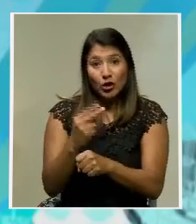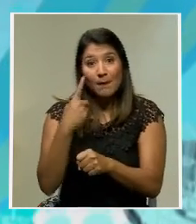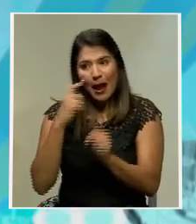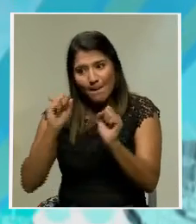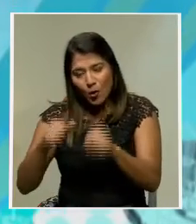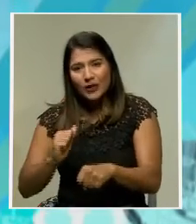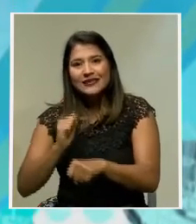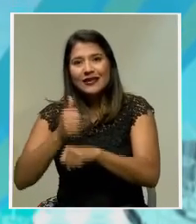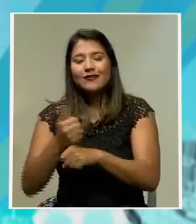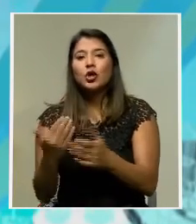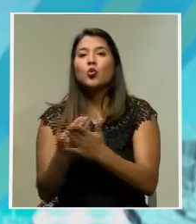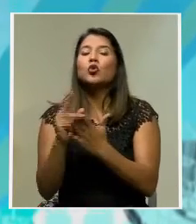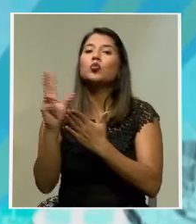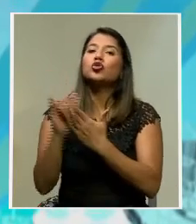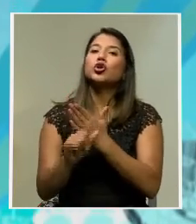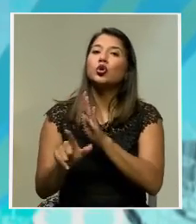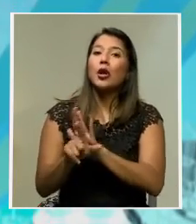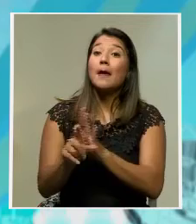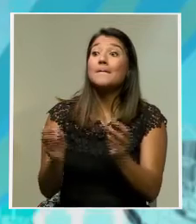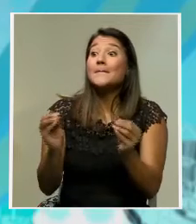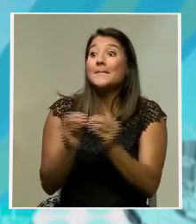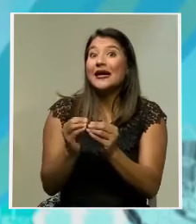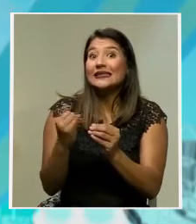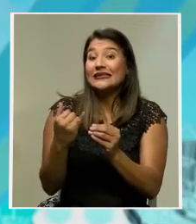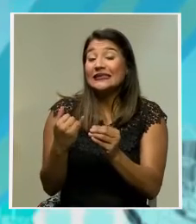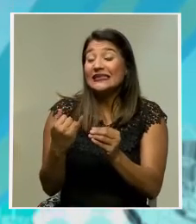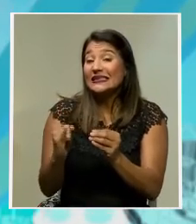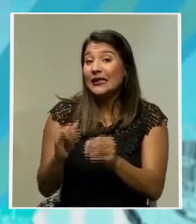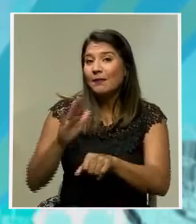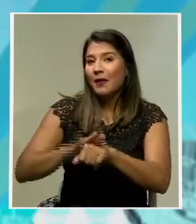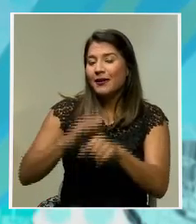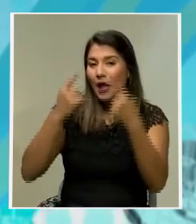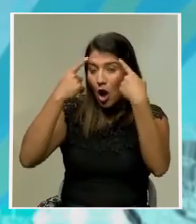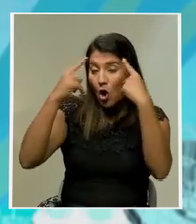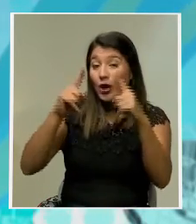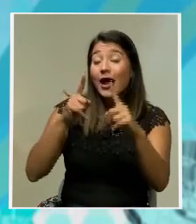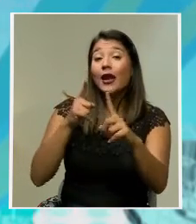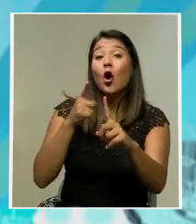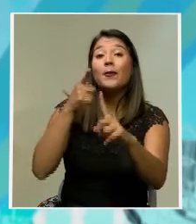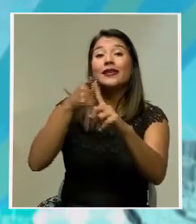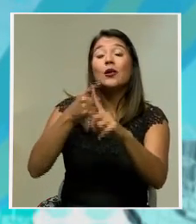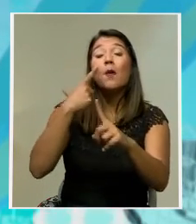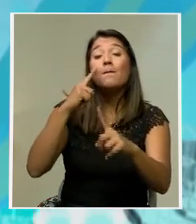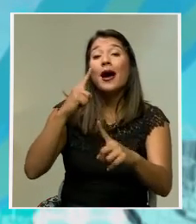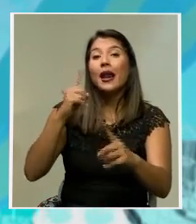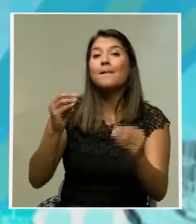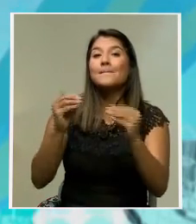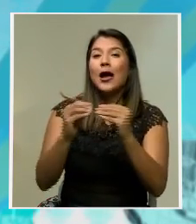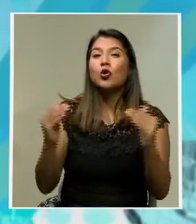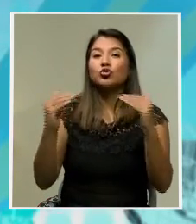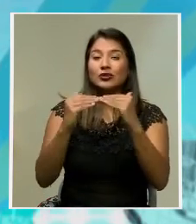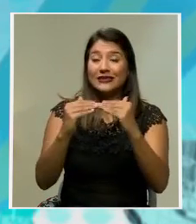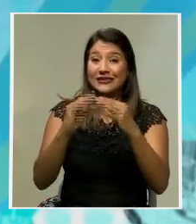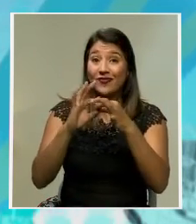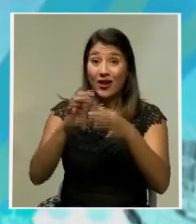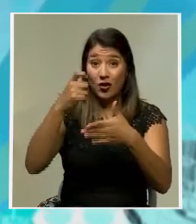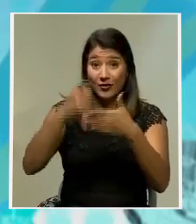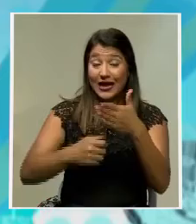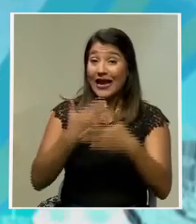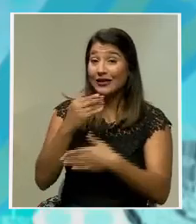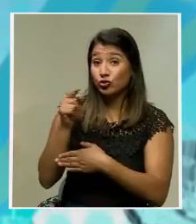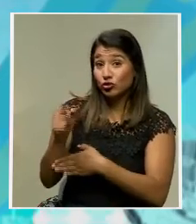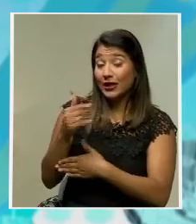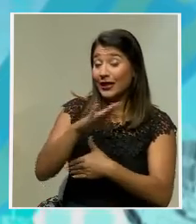política pública, sobre todo si se van a alcanzar objetivos, como ella decía, de justicia tributaria, entre otros. Buenas noches a usted y a su